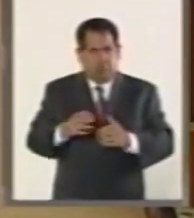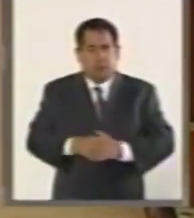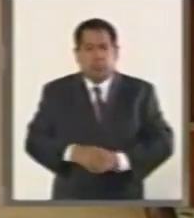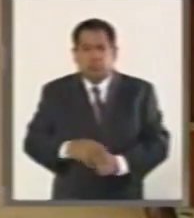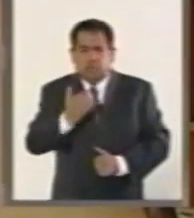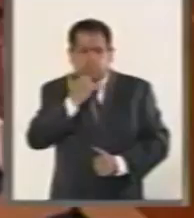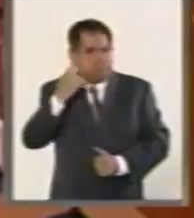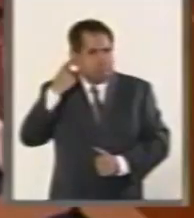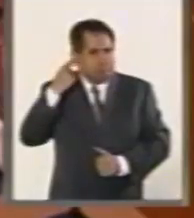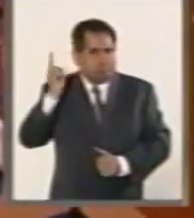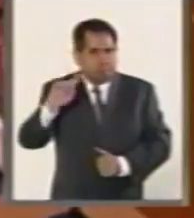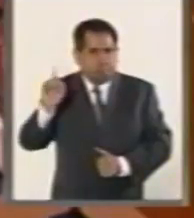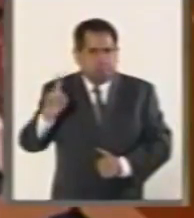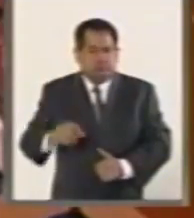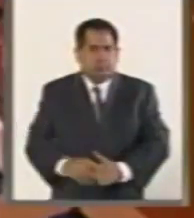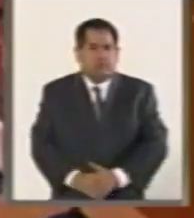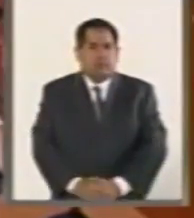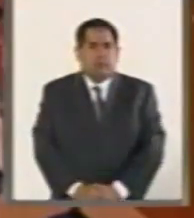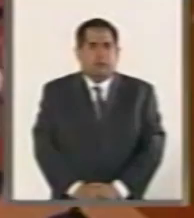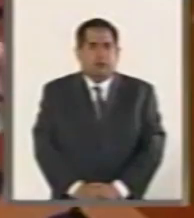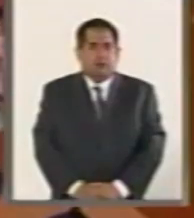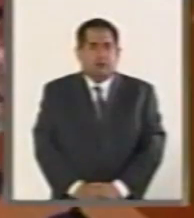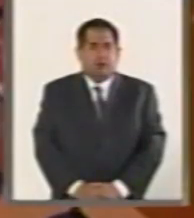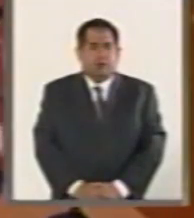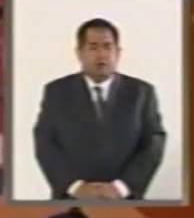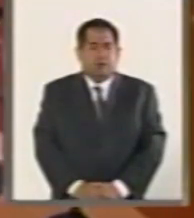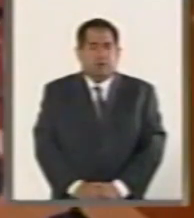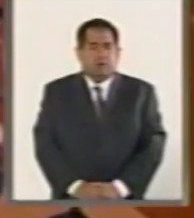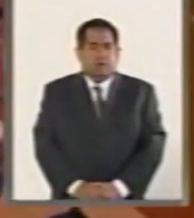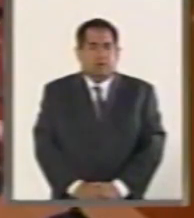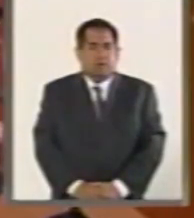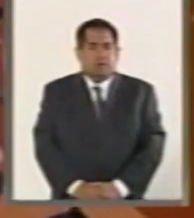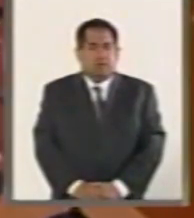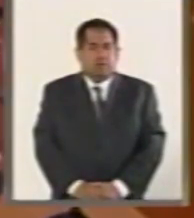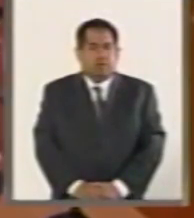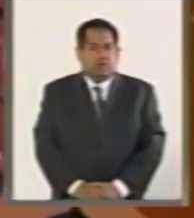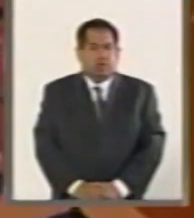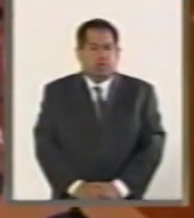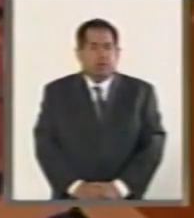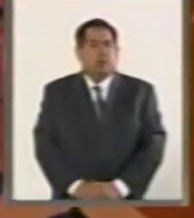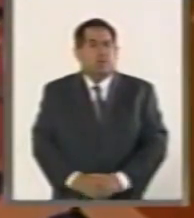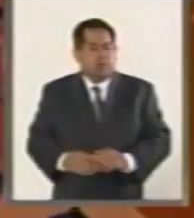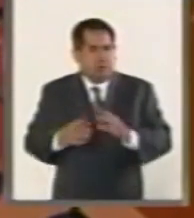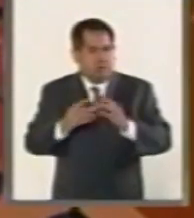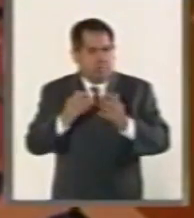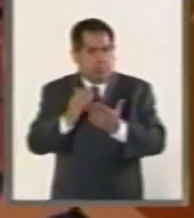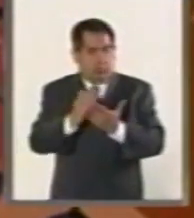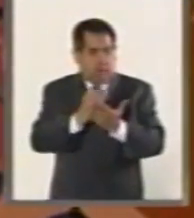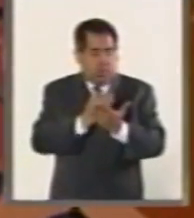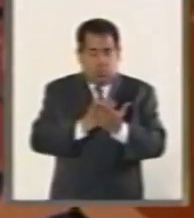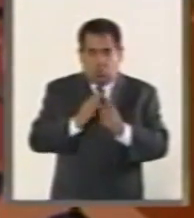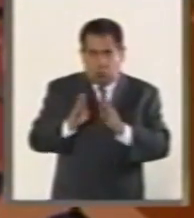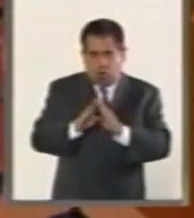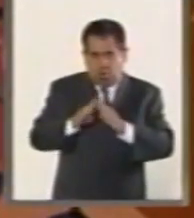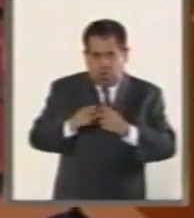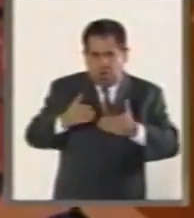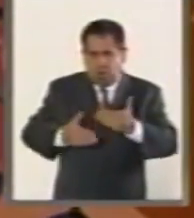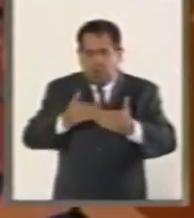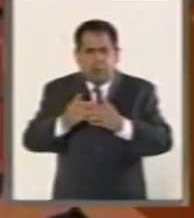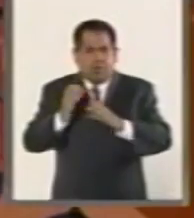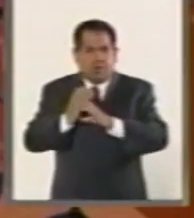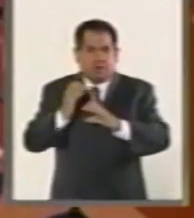para ver el movimiento de la contaminación en toda la región centro e incluso cómo